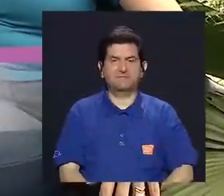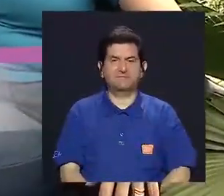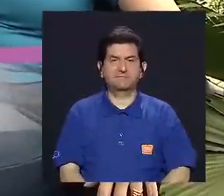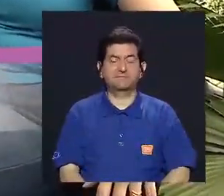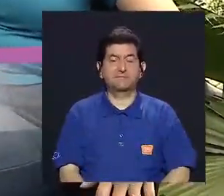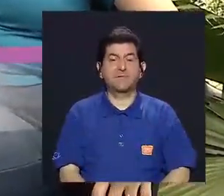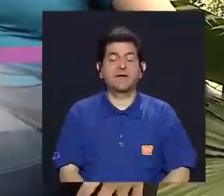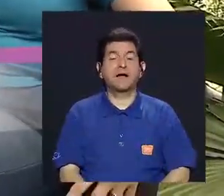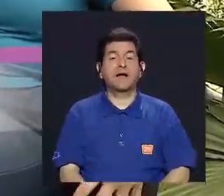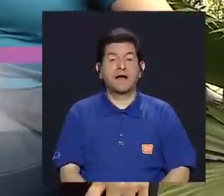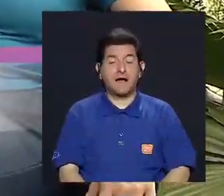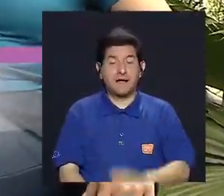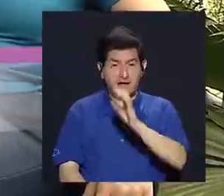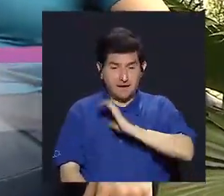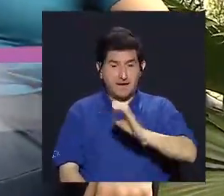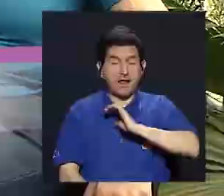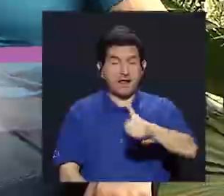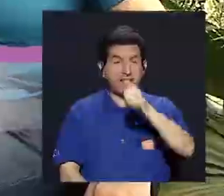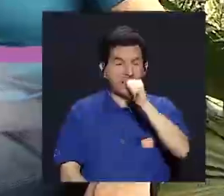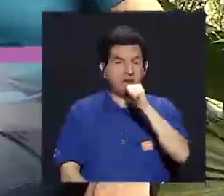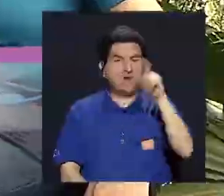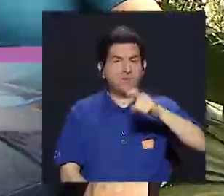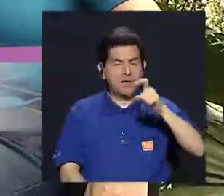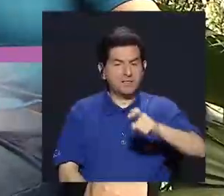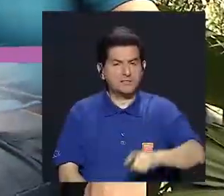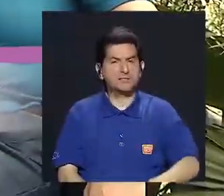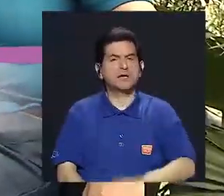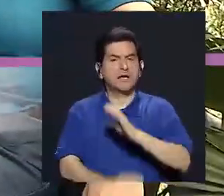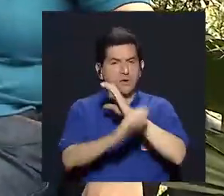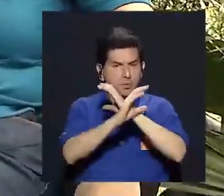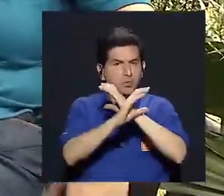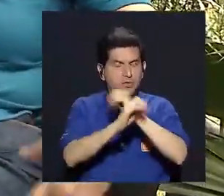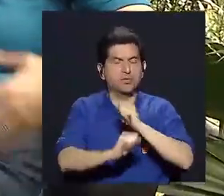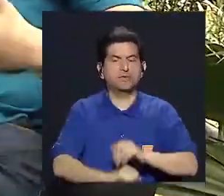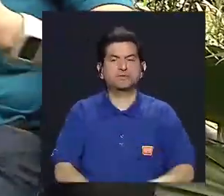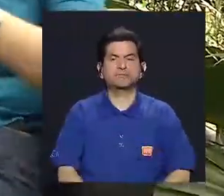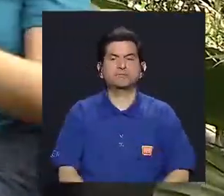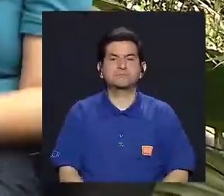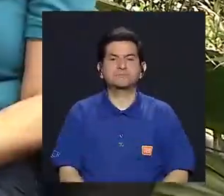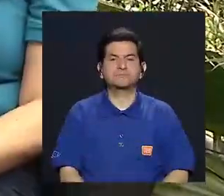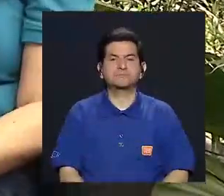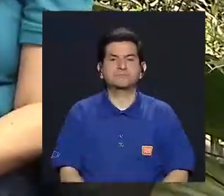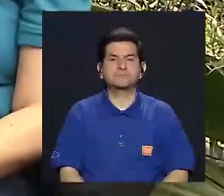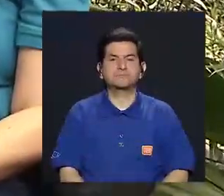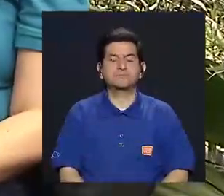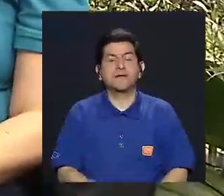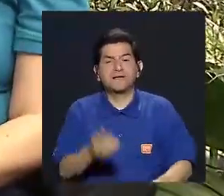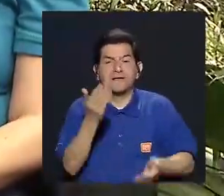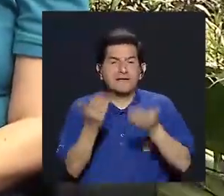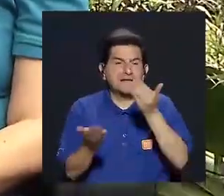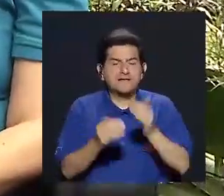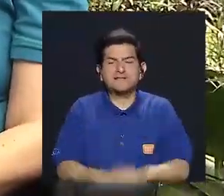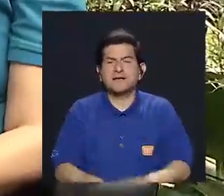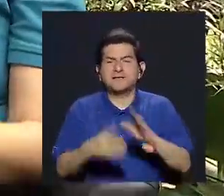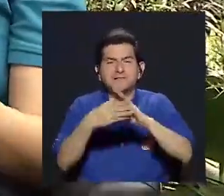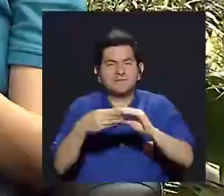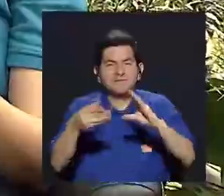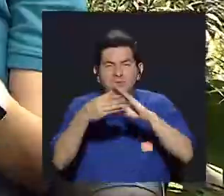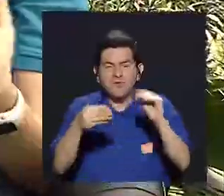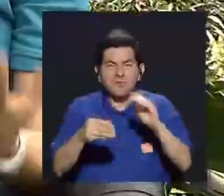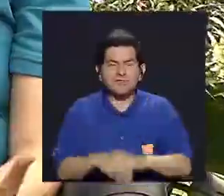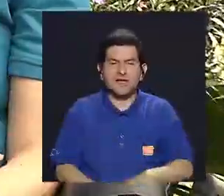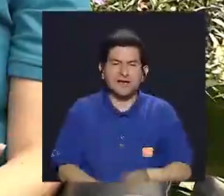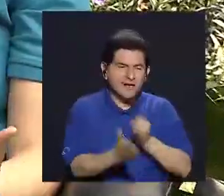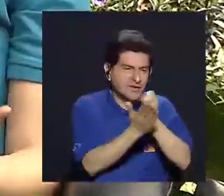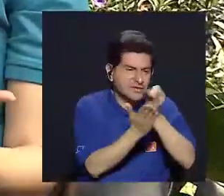hay que cuidar la calidad del recurso hídrico ya y digamos serían más observaciones desde el